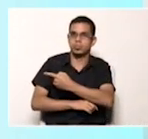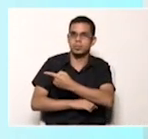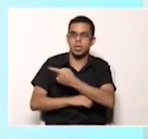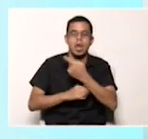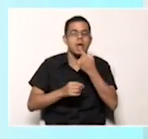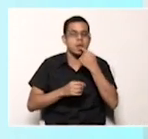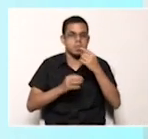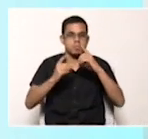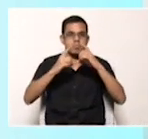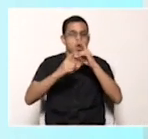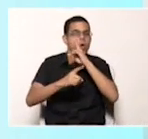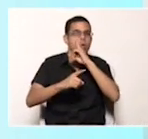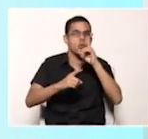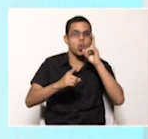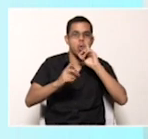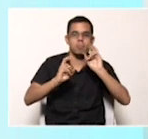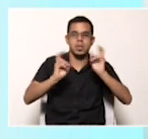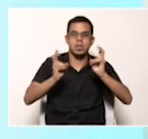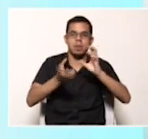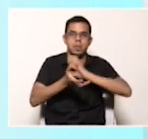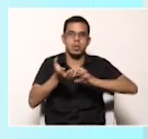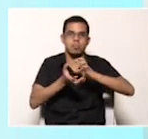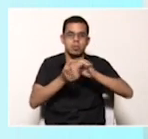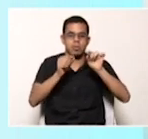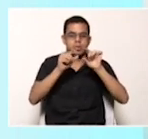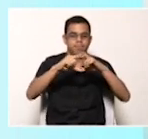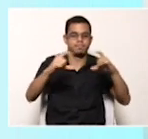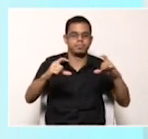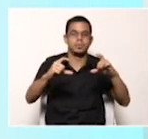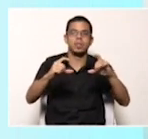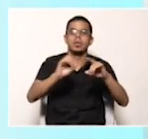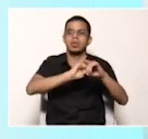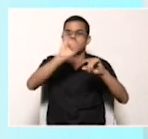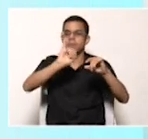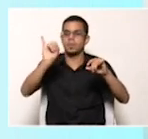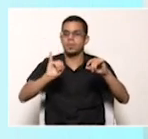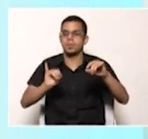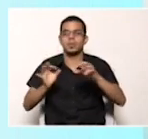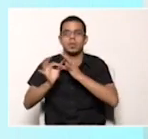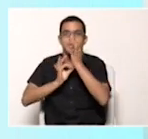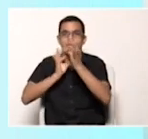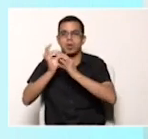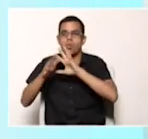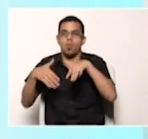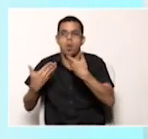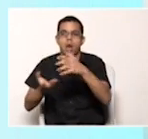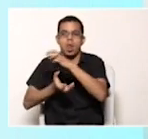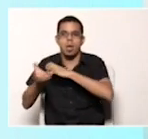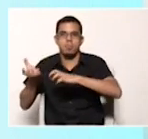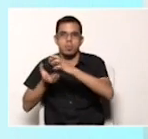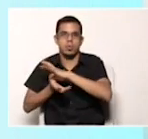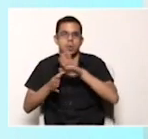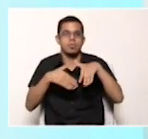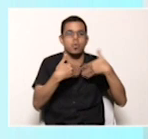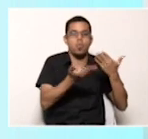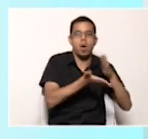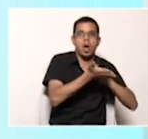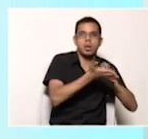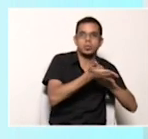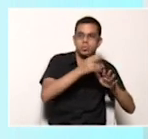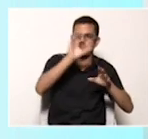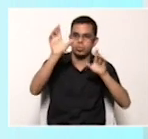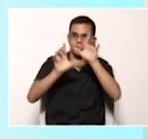central de una situación, cuáles son las causas y cuáles son las consecuencias. Entonces, dentro de este árbol,